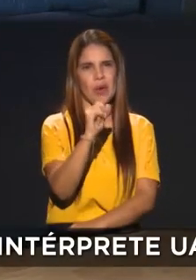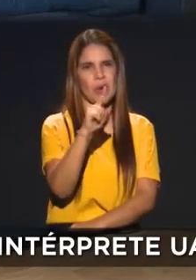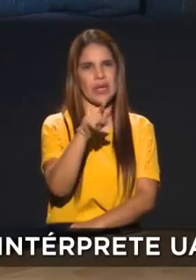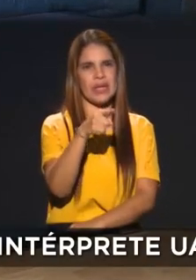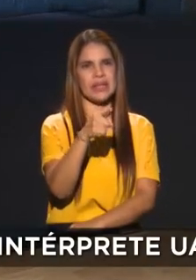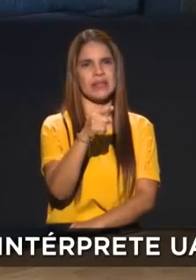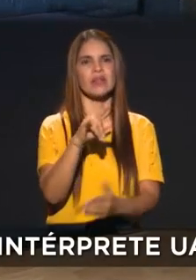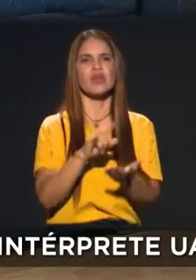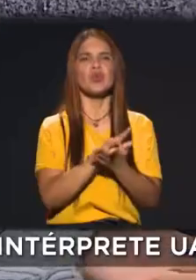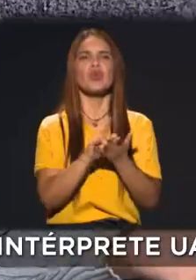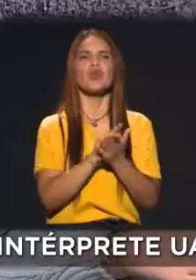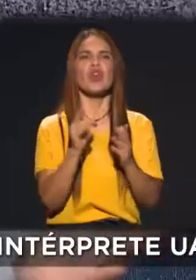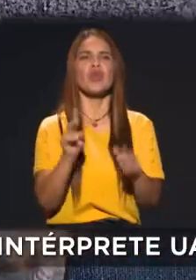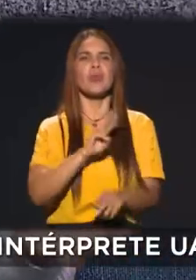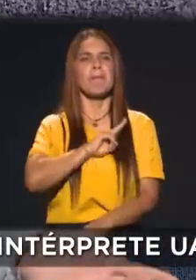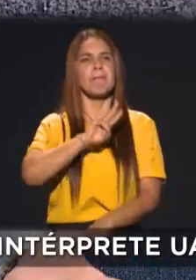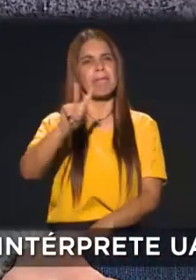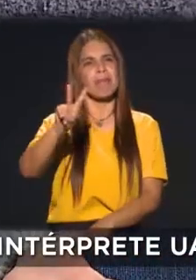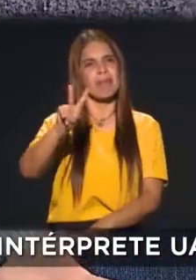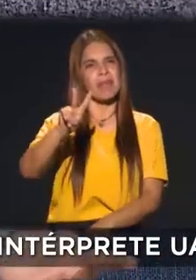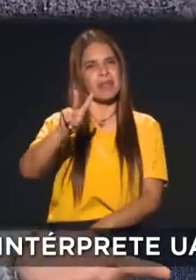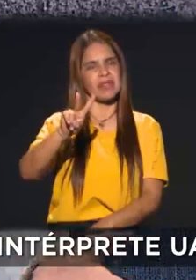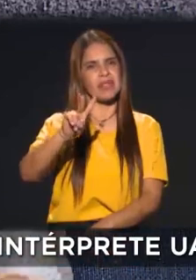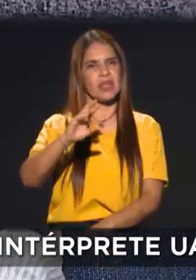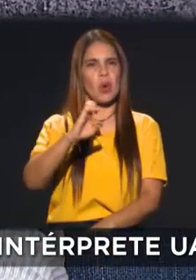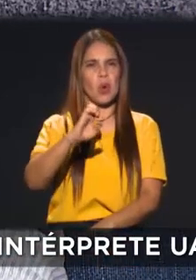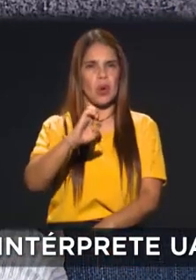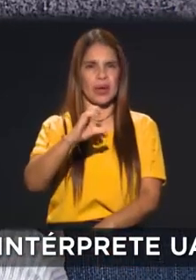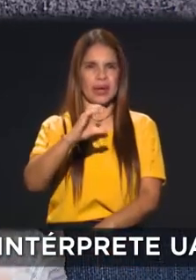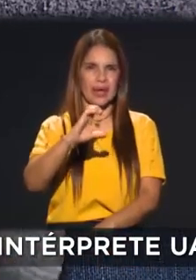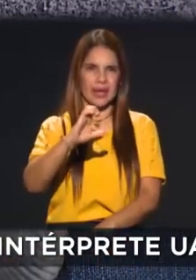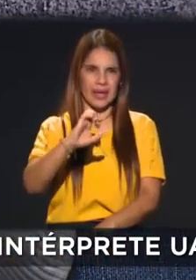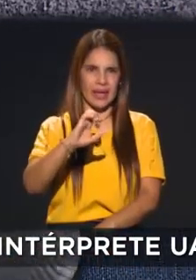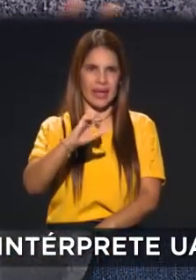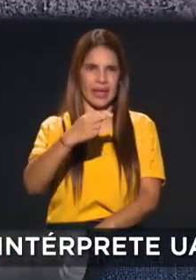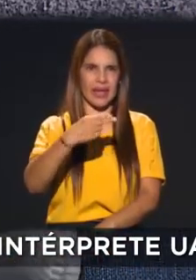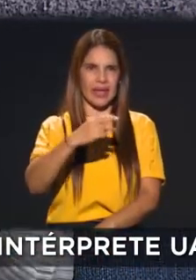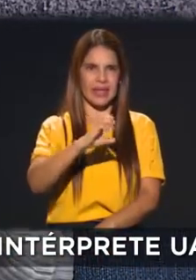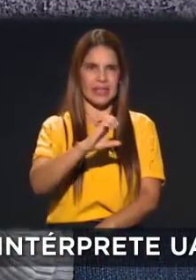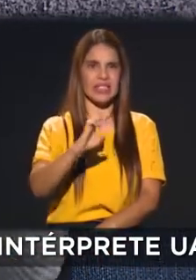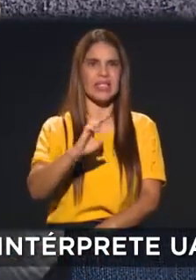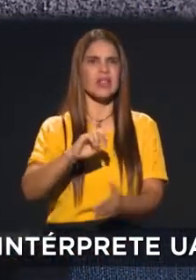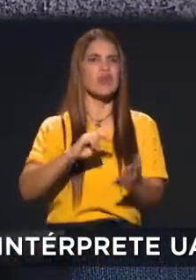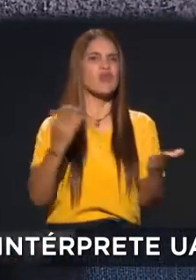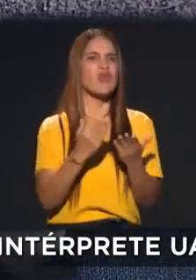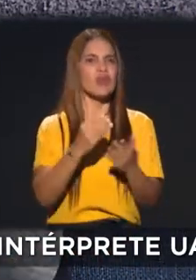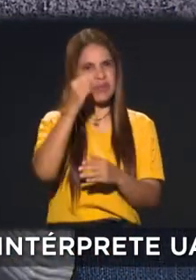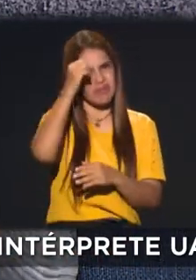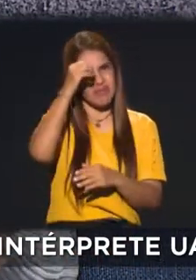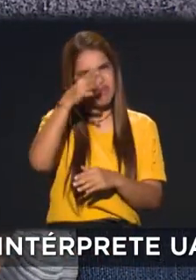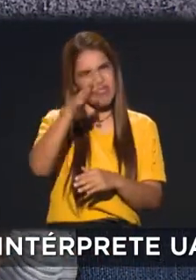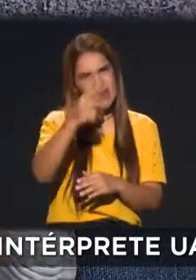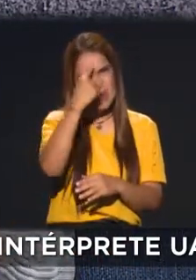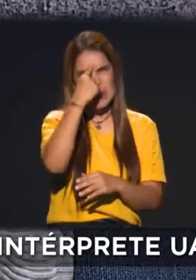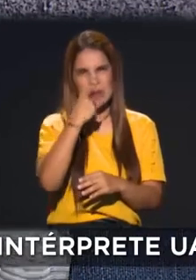del valle. O echejo, no joda, es una expresión muy costeña. Muy costeña. Entonces, es tan importante eso que casi que con las